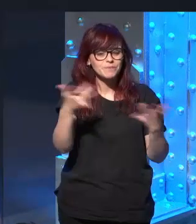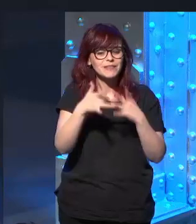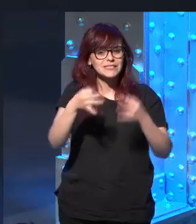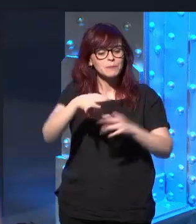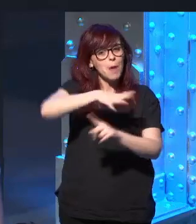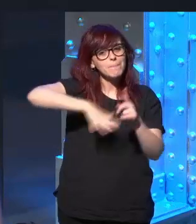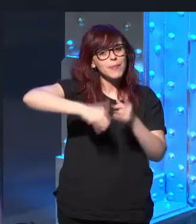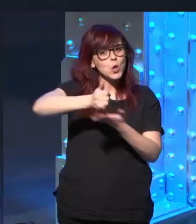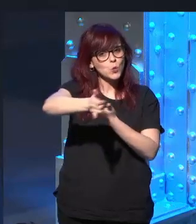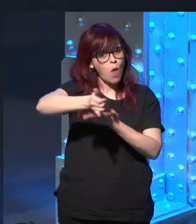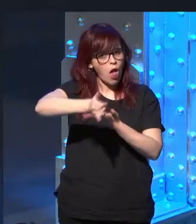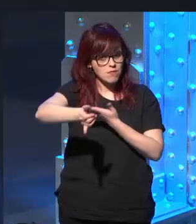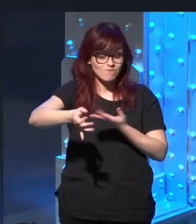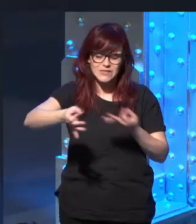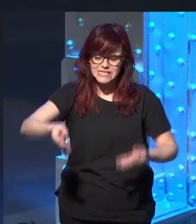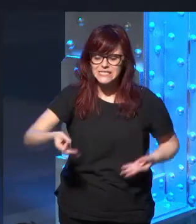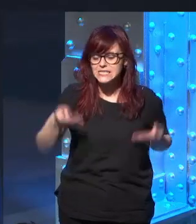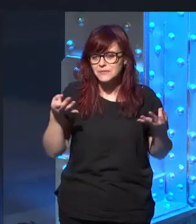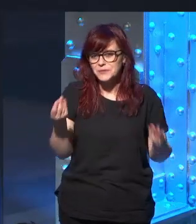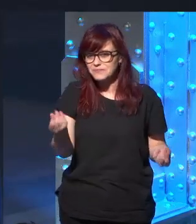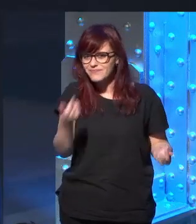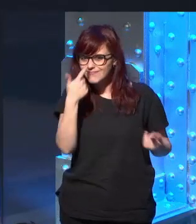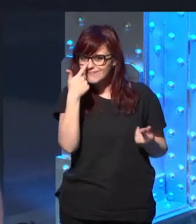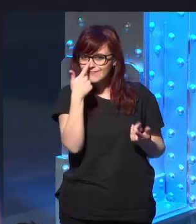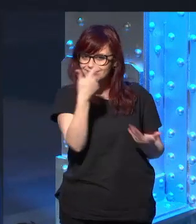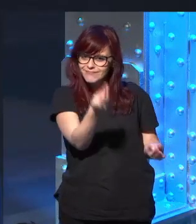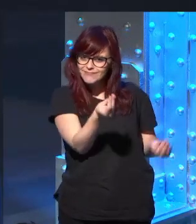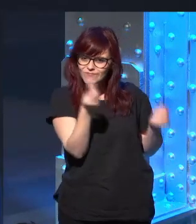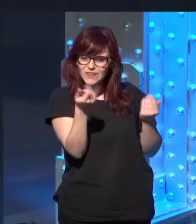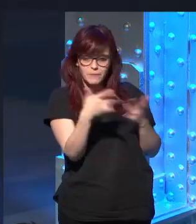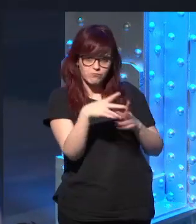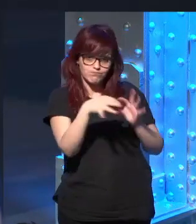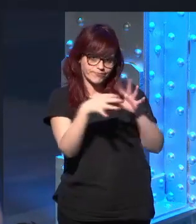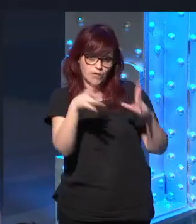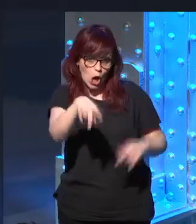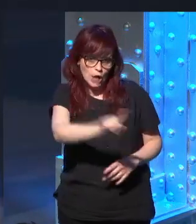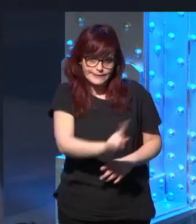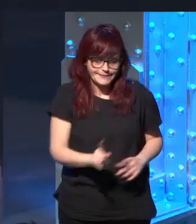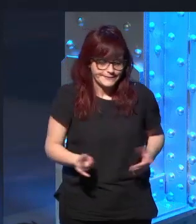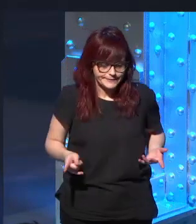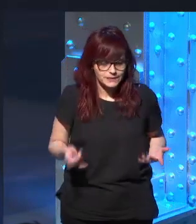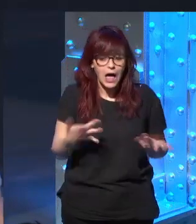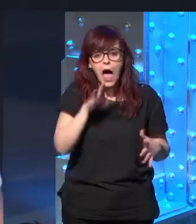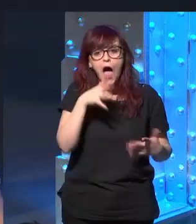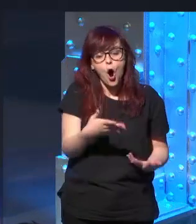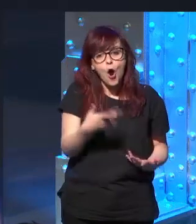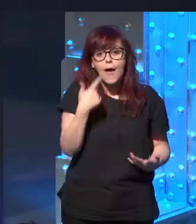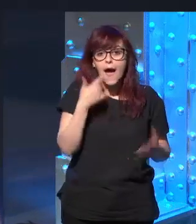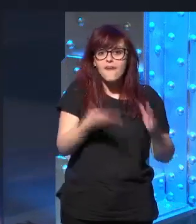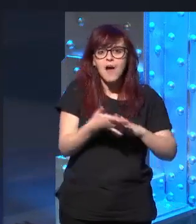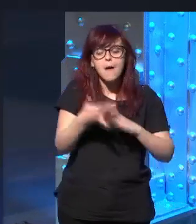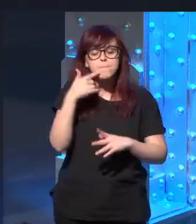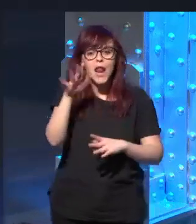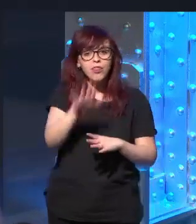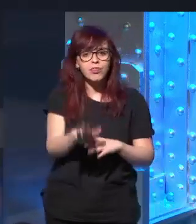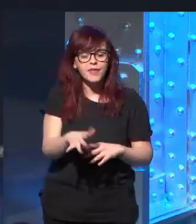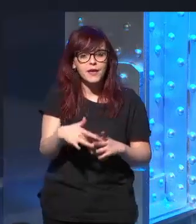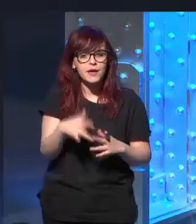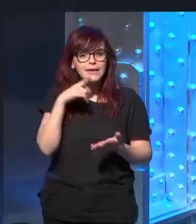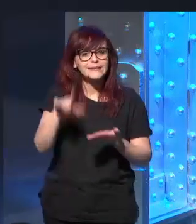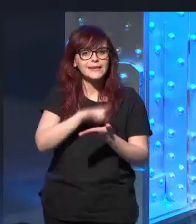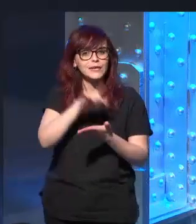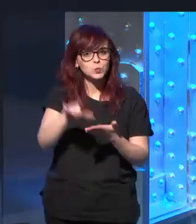del medio rural y tampoco lo veo tan así, ¿no? No veo, ahora sí estoy viendo ese boom de